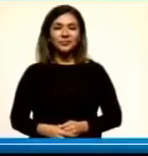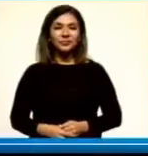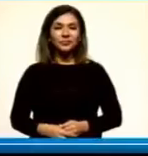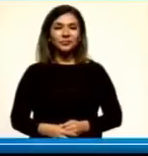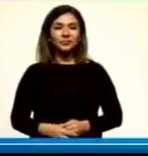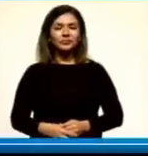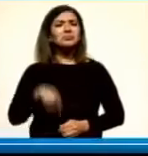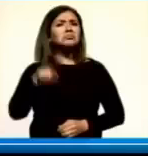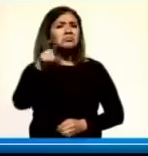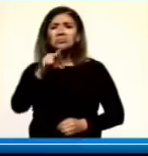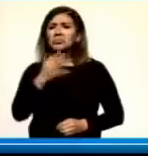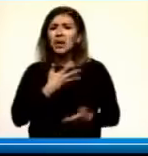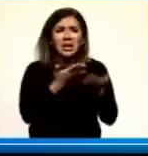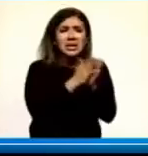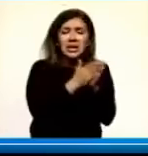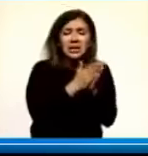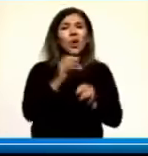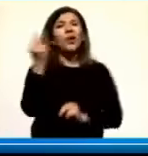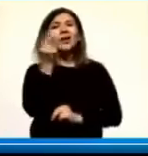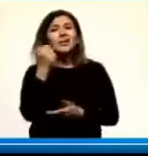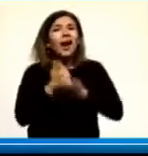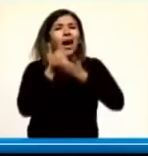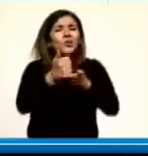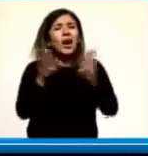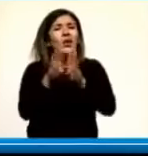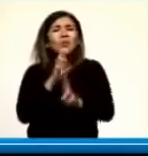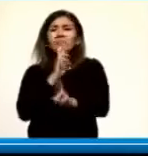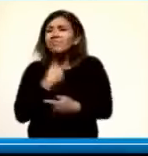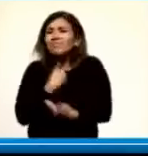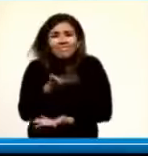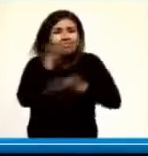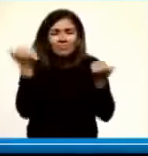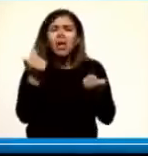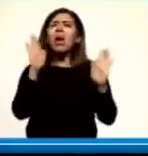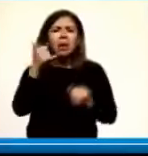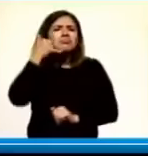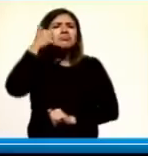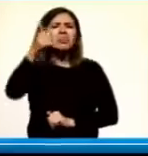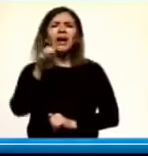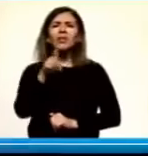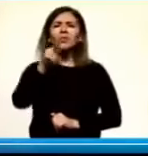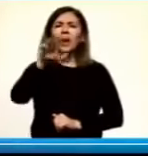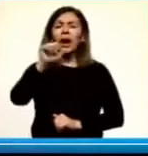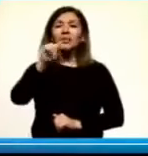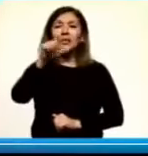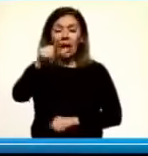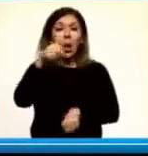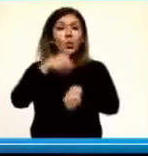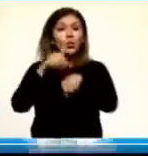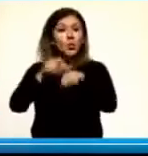Si no tienes el libro de texto o necesitas ayuda para responder las preguntas, llame a Educatel